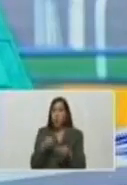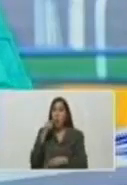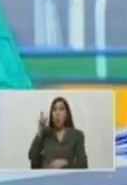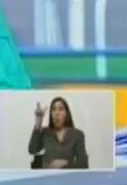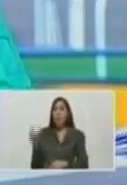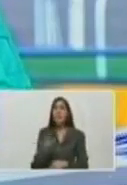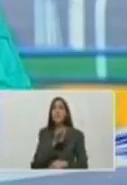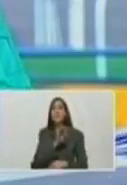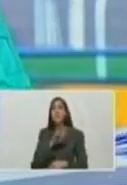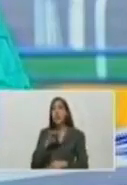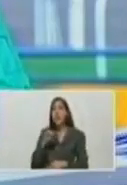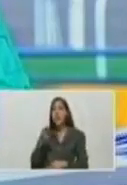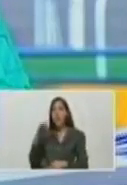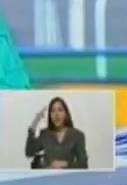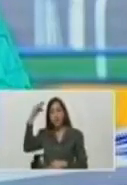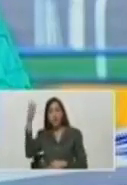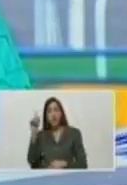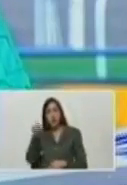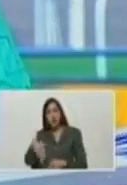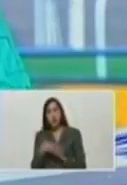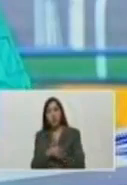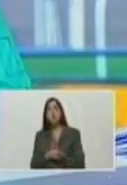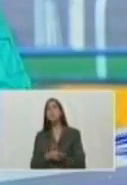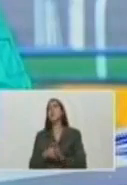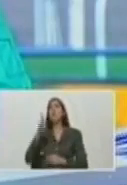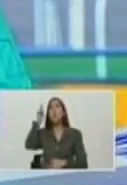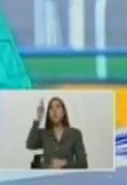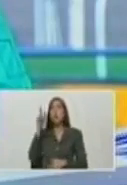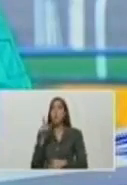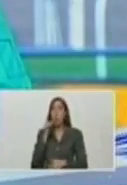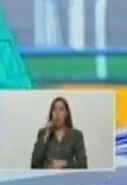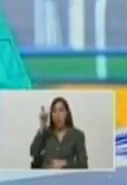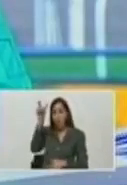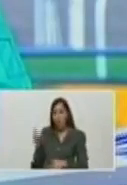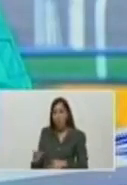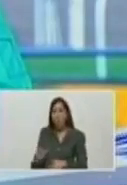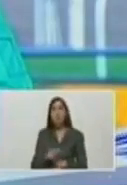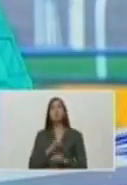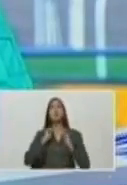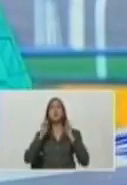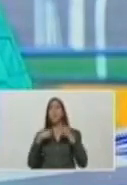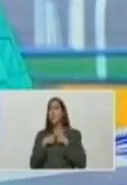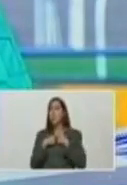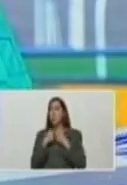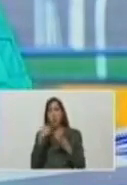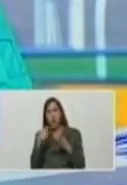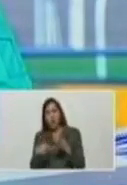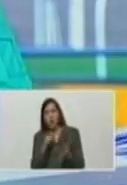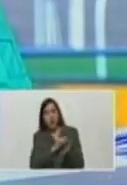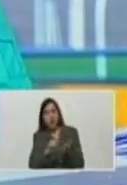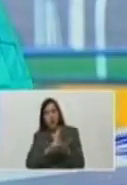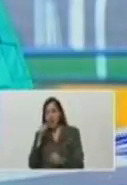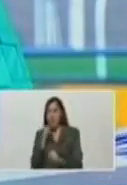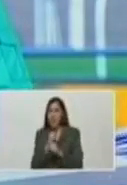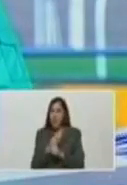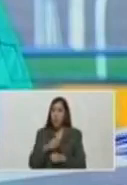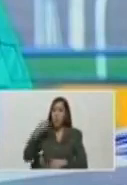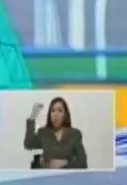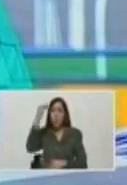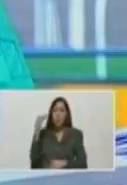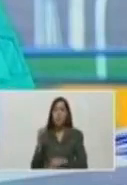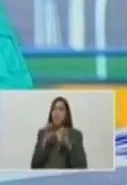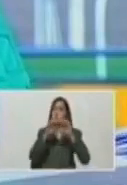las tesis pedagógicas de Luis Beltrán Prieto Figueroa, de Aristóbulo Isturi, al pensamiento educativo de